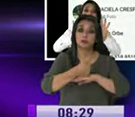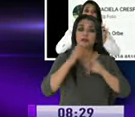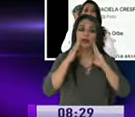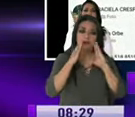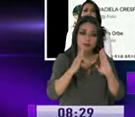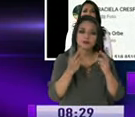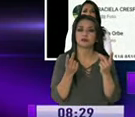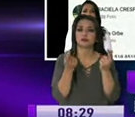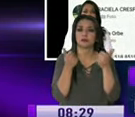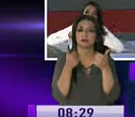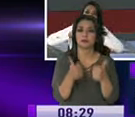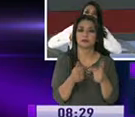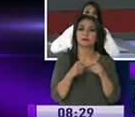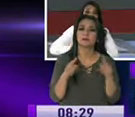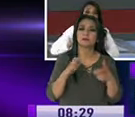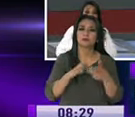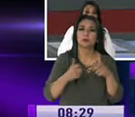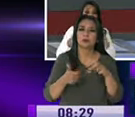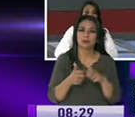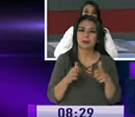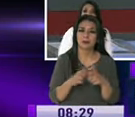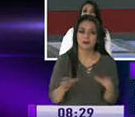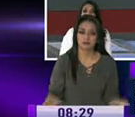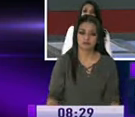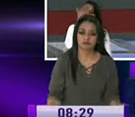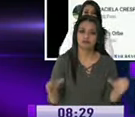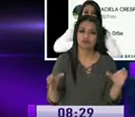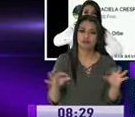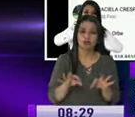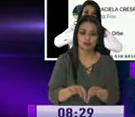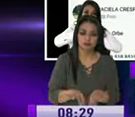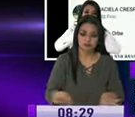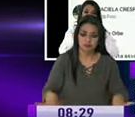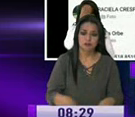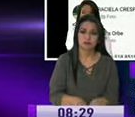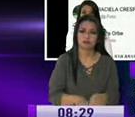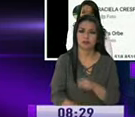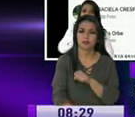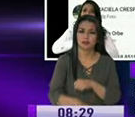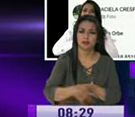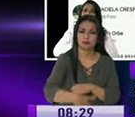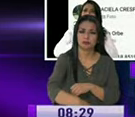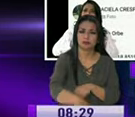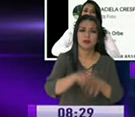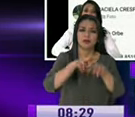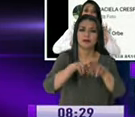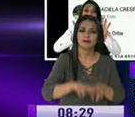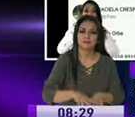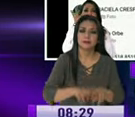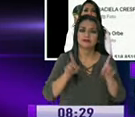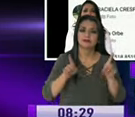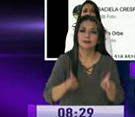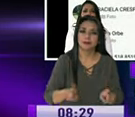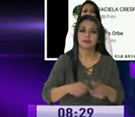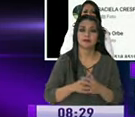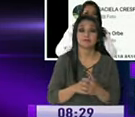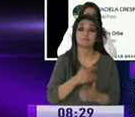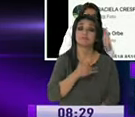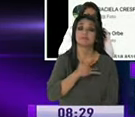hay control. Eso es el pan nuestro de cada día. Nadie controla a estos camiones, a estas